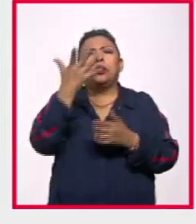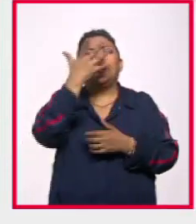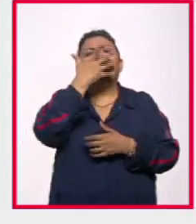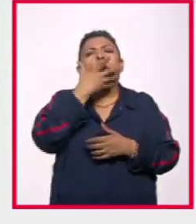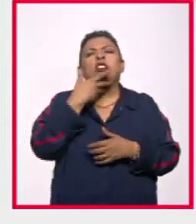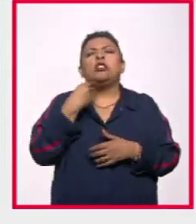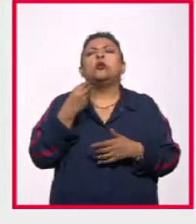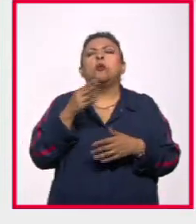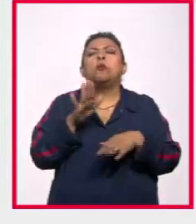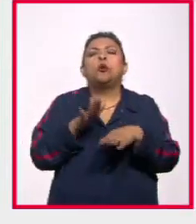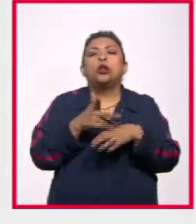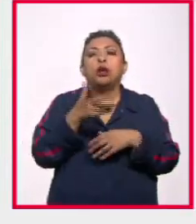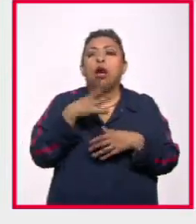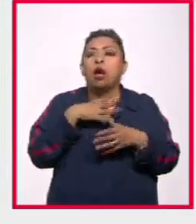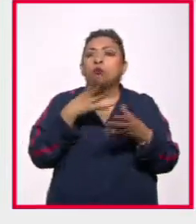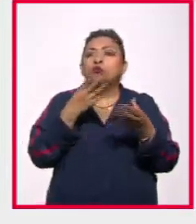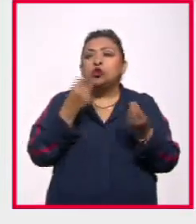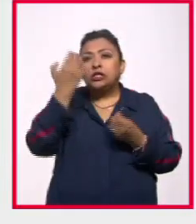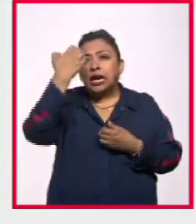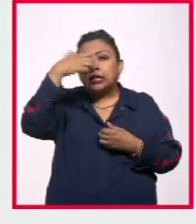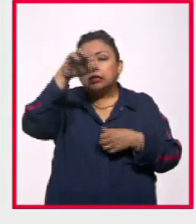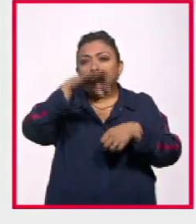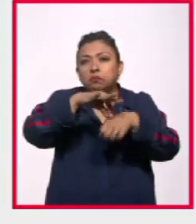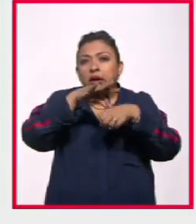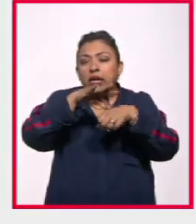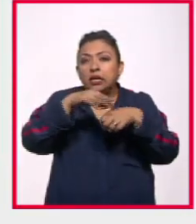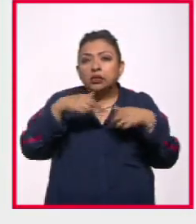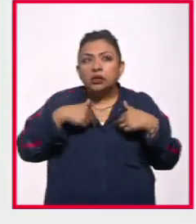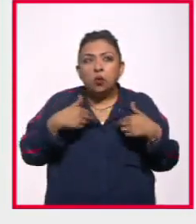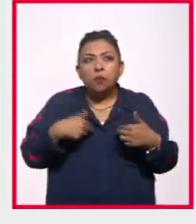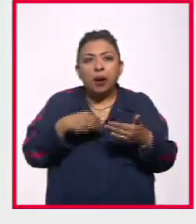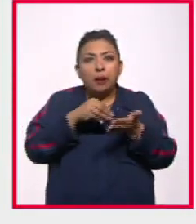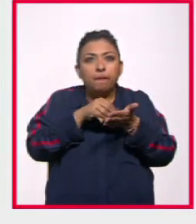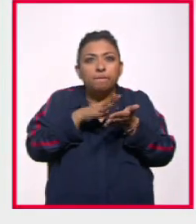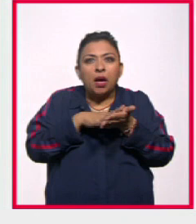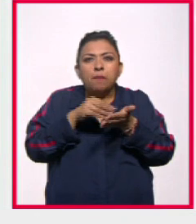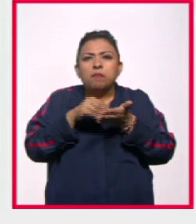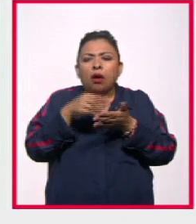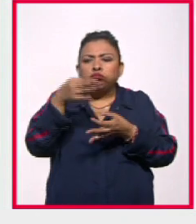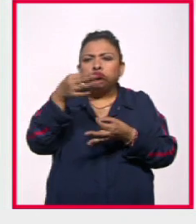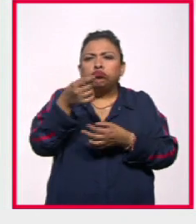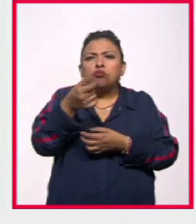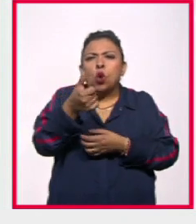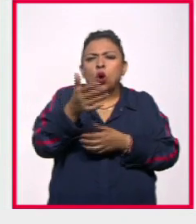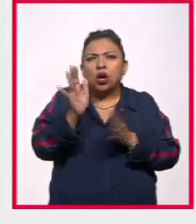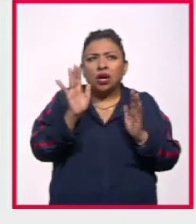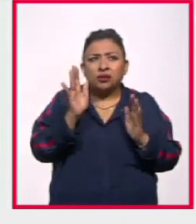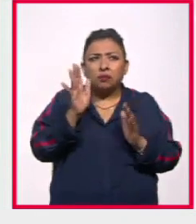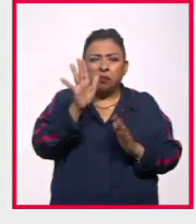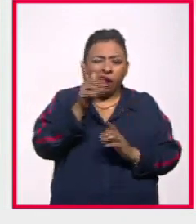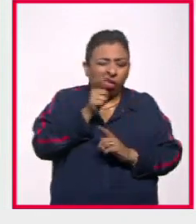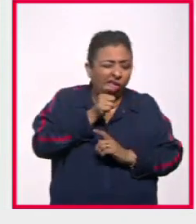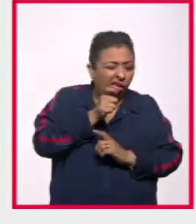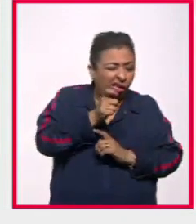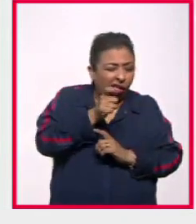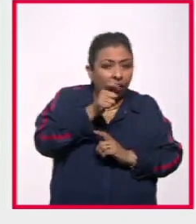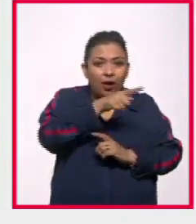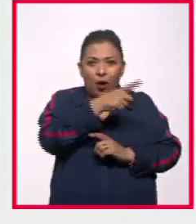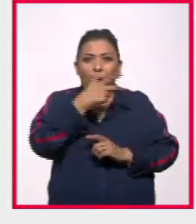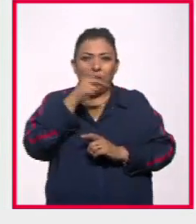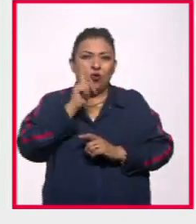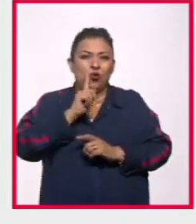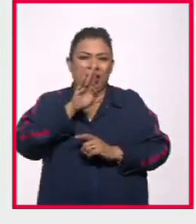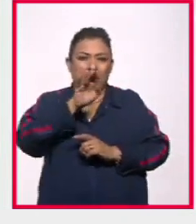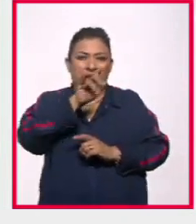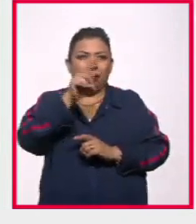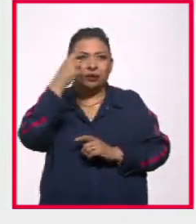tanta experiencia humana en tan pocas páginas. Es un lente fotográfico el que ejerce Beatriz para